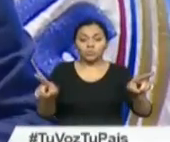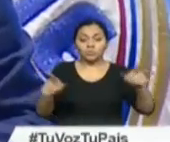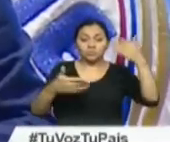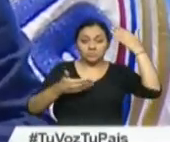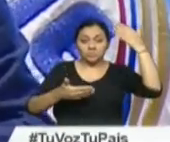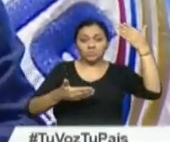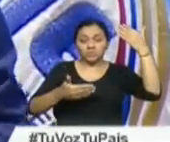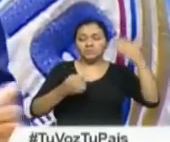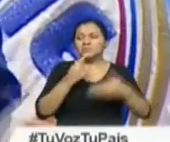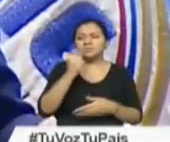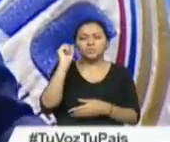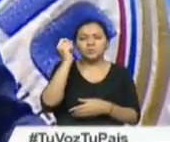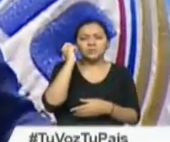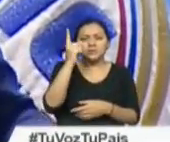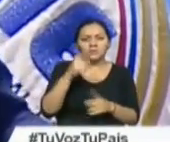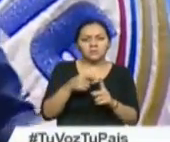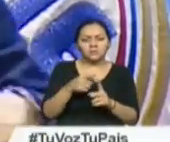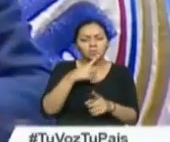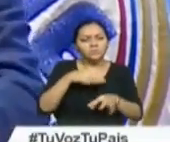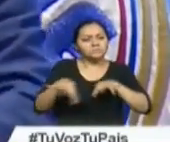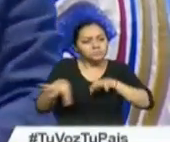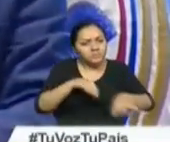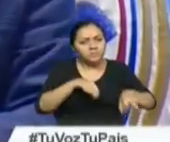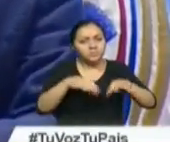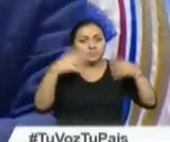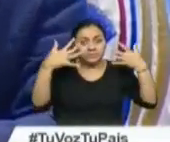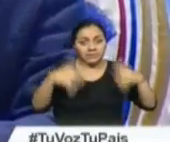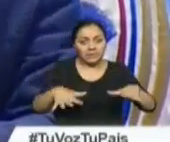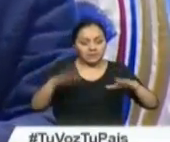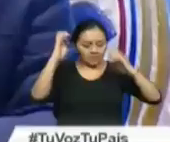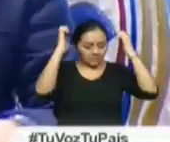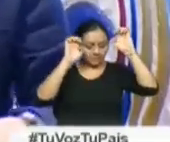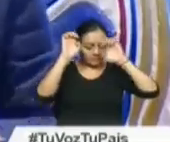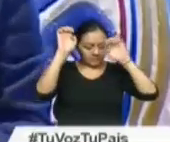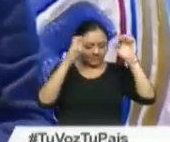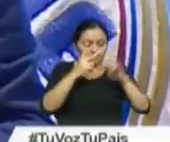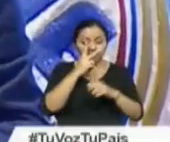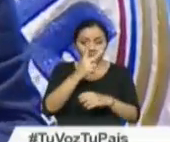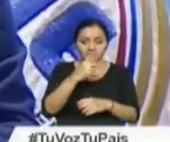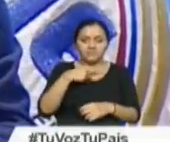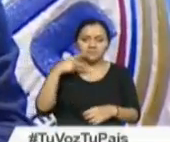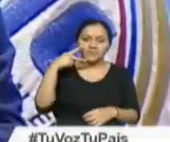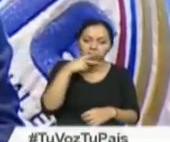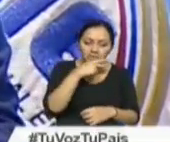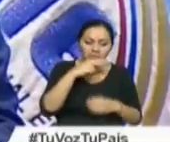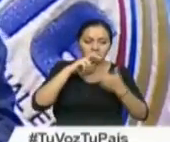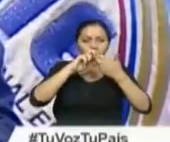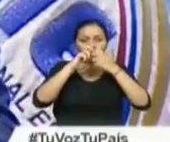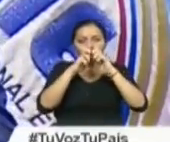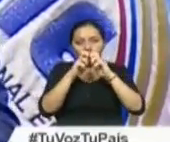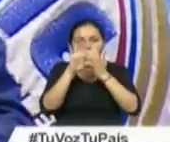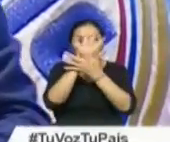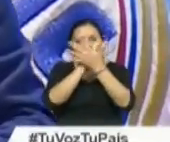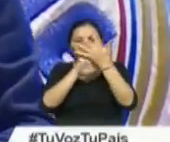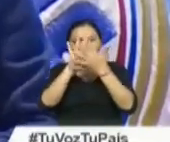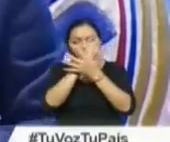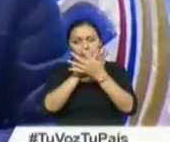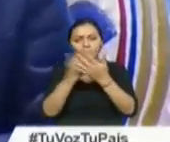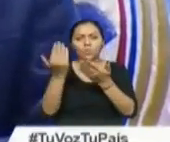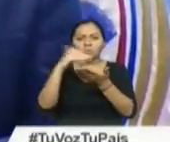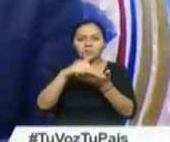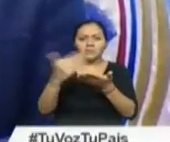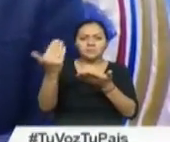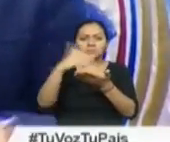políticos no lo han entendido así. Y con una estrategia de mentiras e infamias han